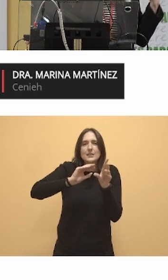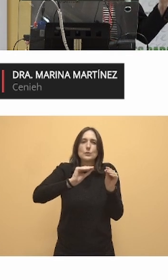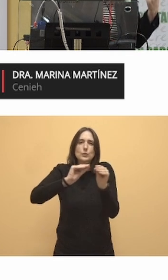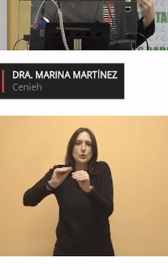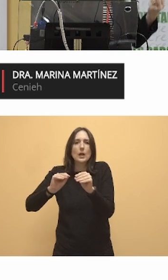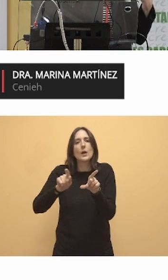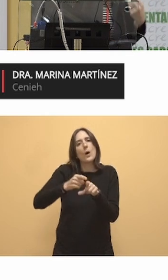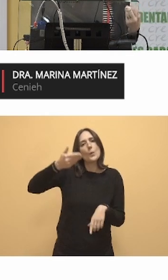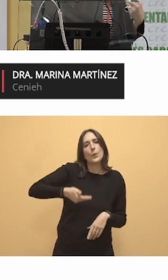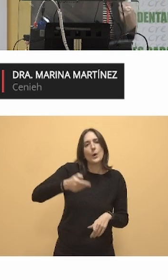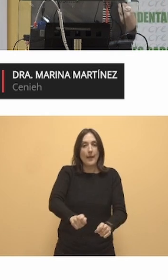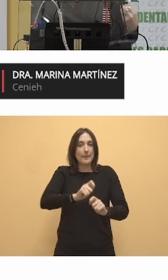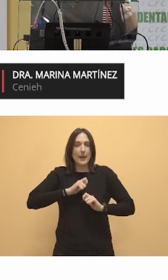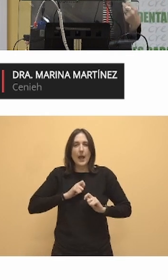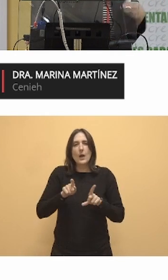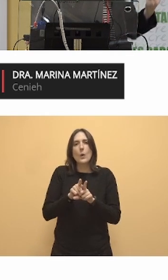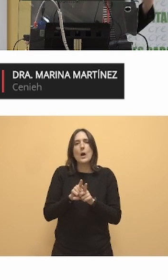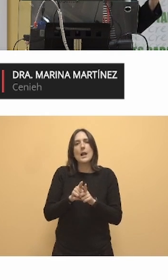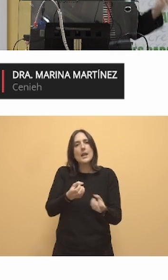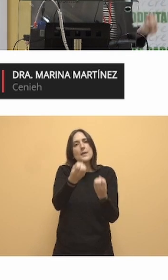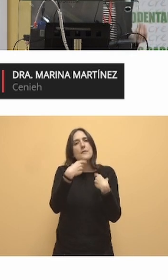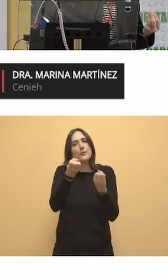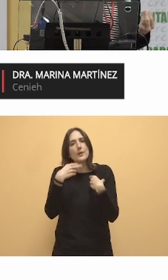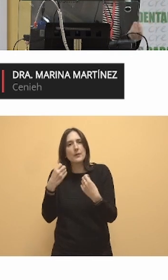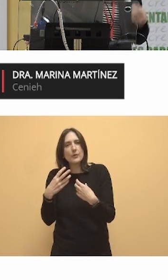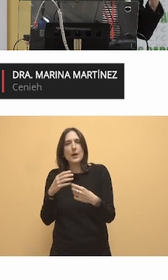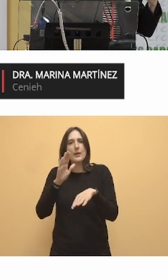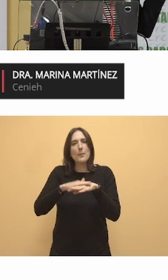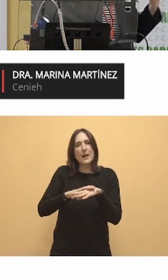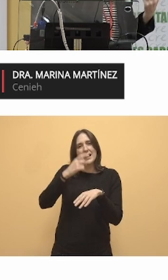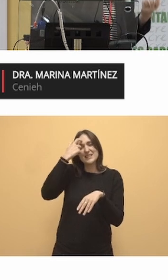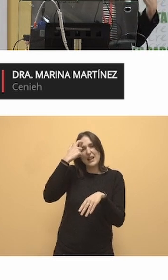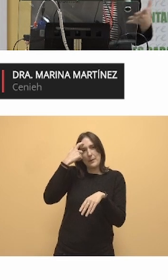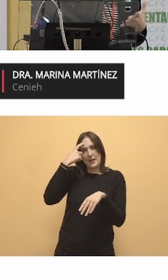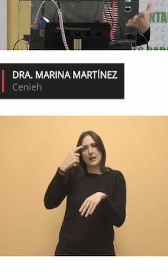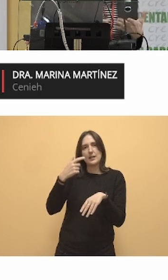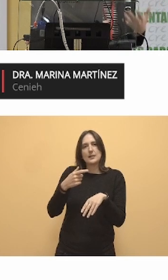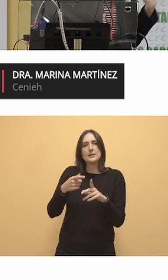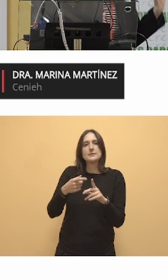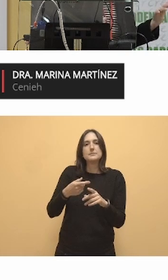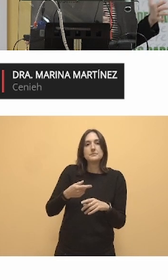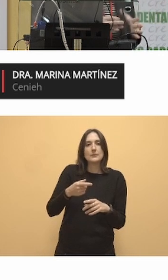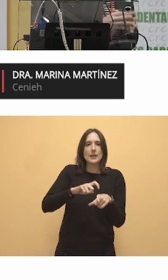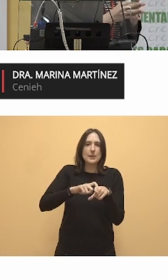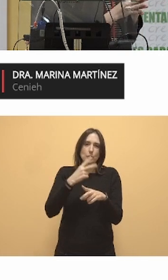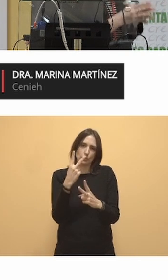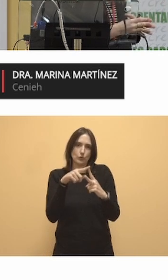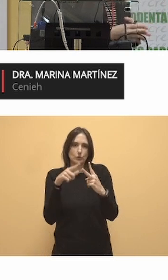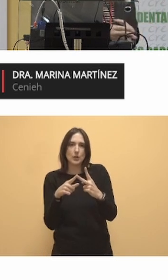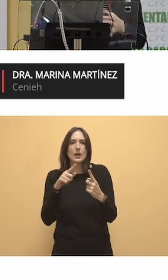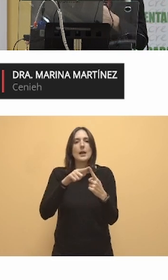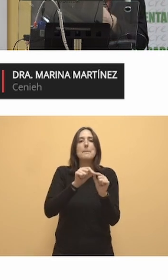importantes que nos dan o nos aportan a nosotros información taxonómica. Esos caracteres pueden ser o son sobre todo de 2 tipos, son